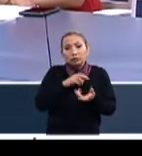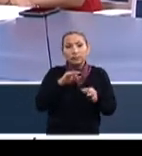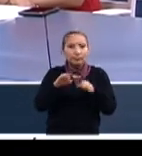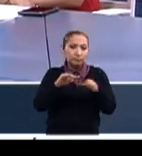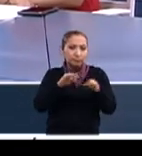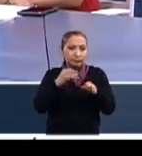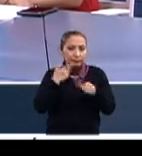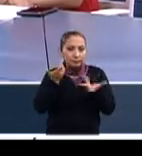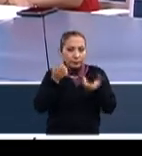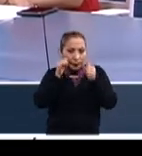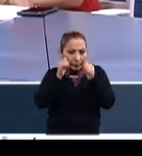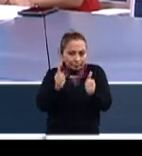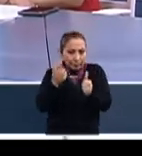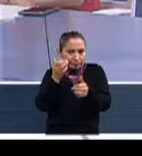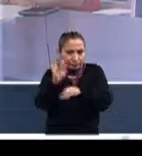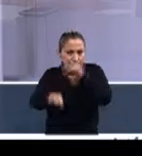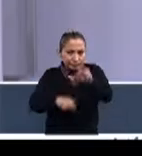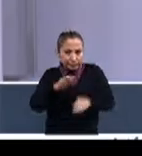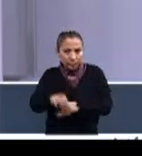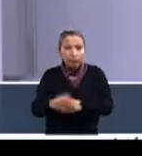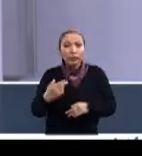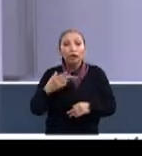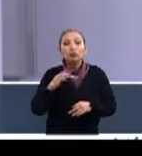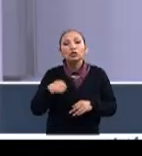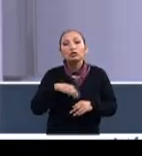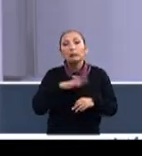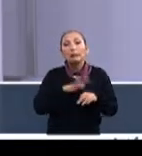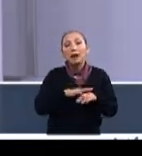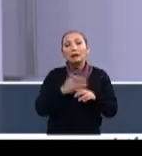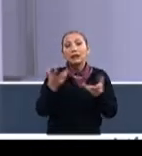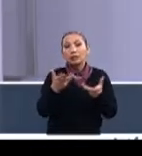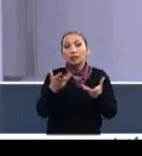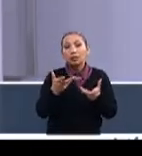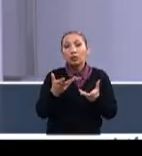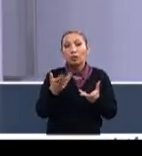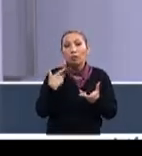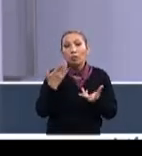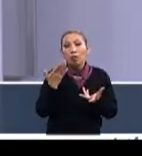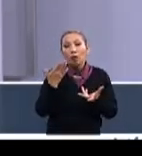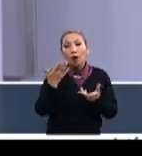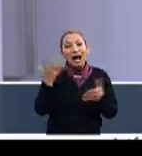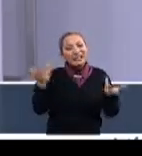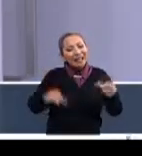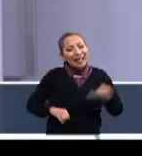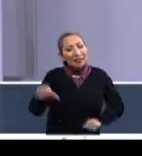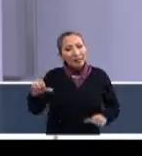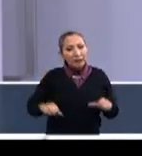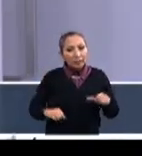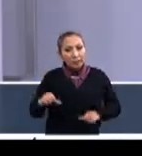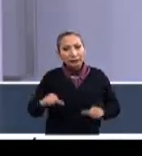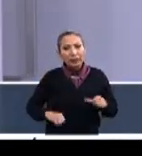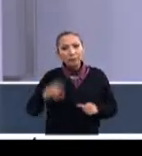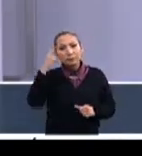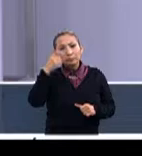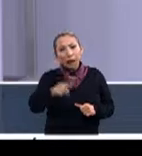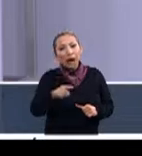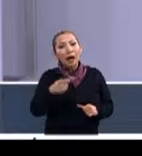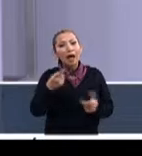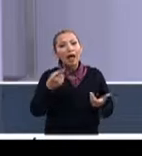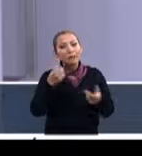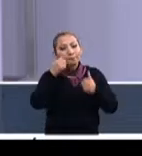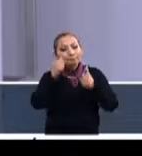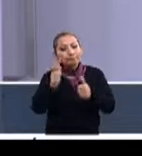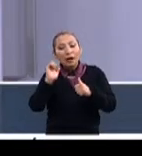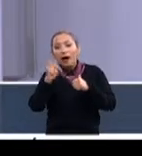en esta disposición. Lo principal que hacemos es esto que comentaba mi compañera, de bueno, hacer actividades para atender,